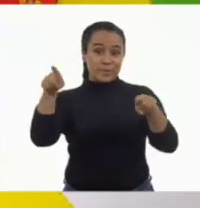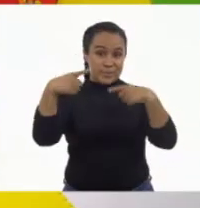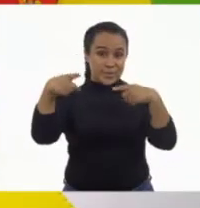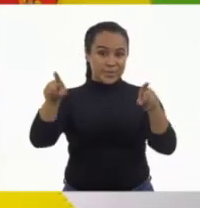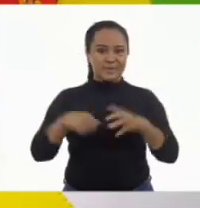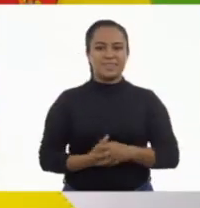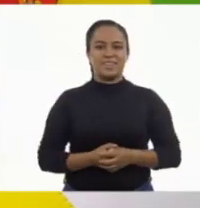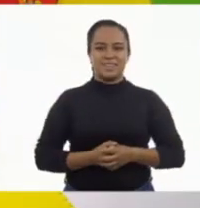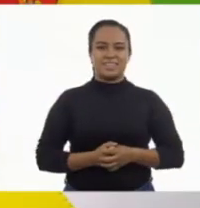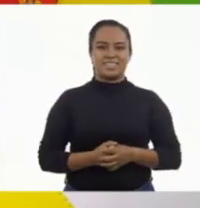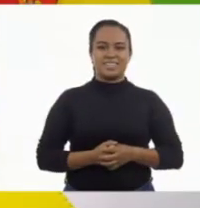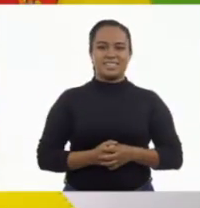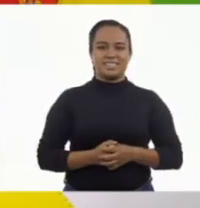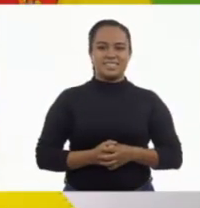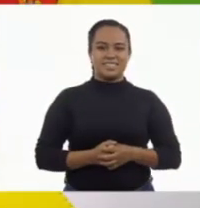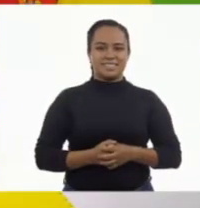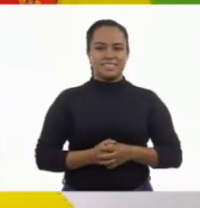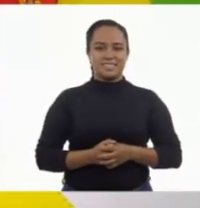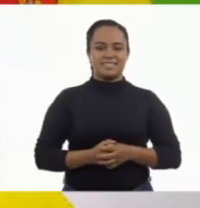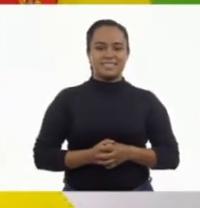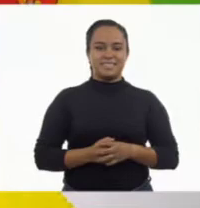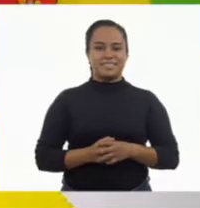música!